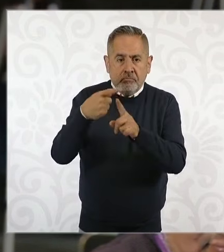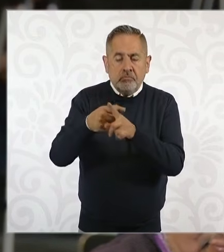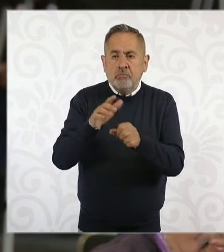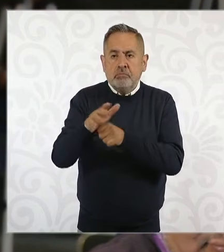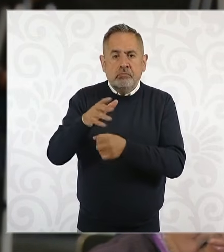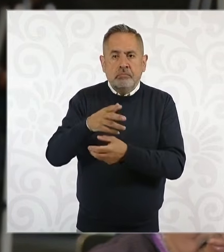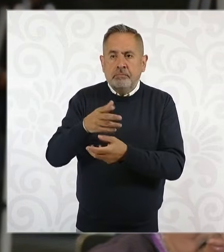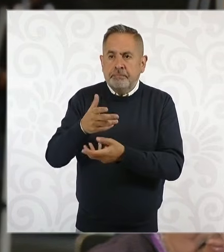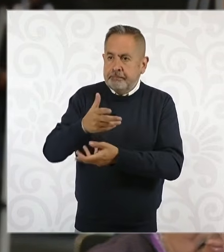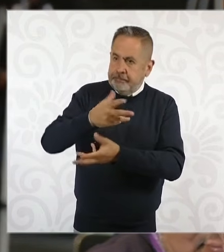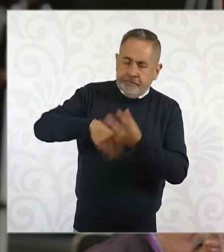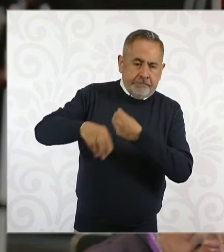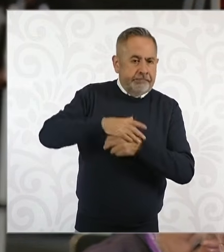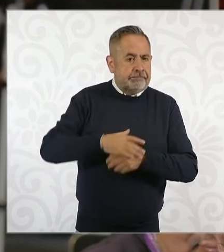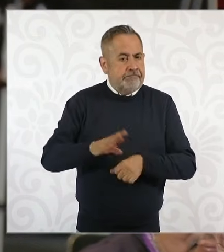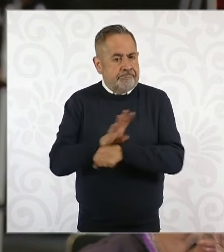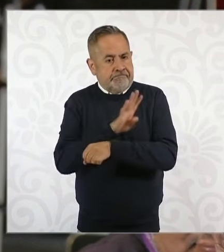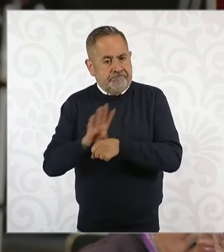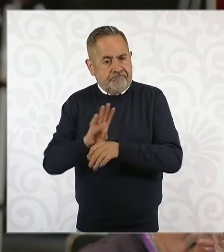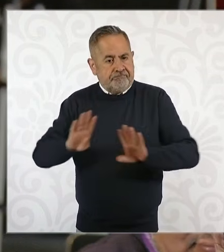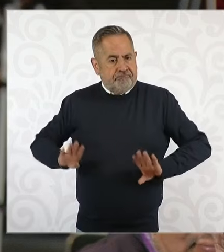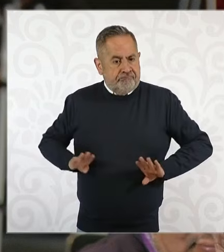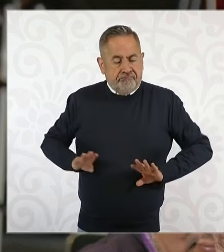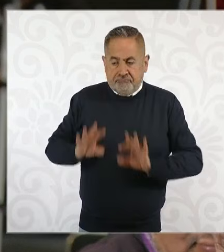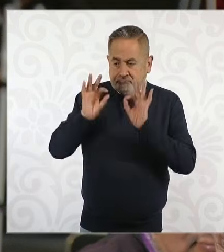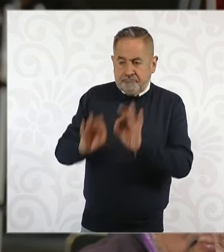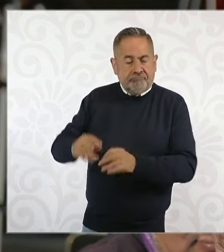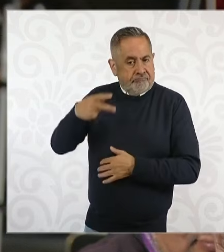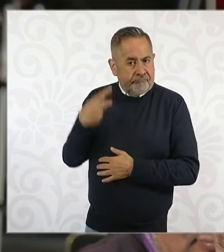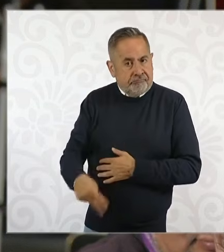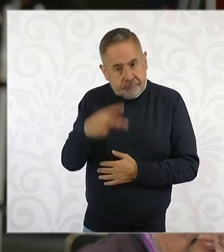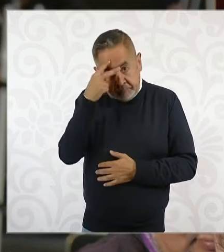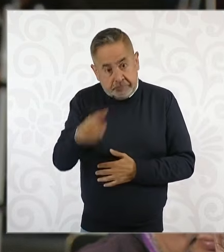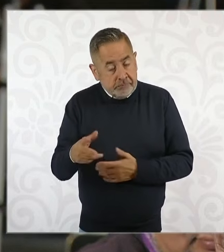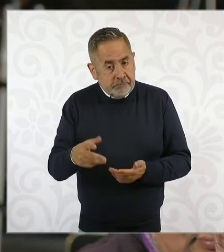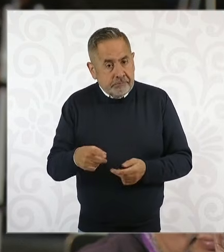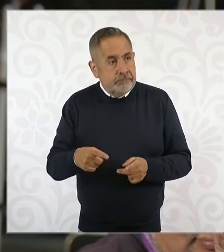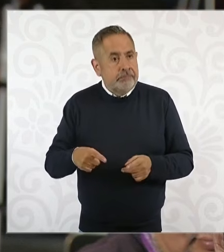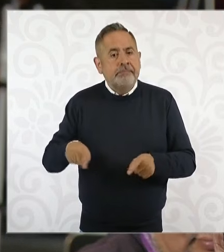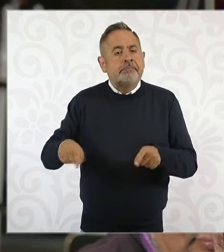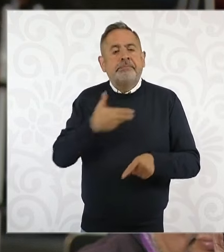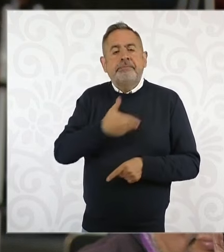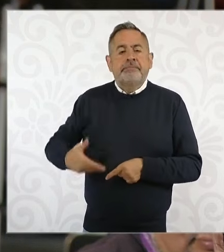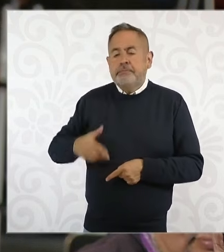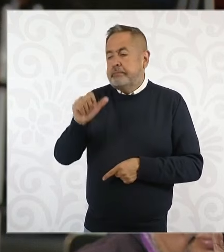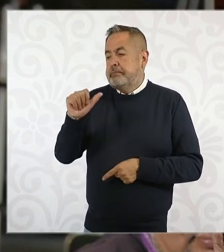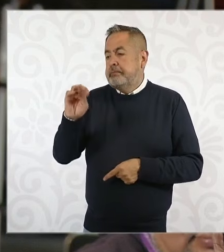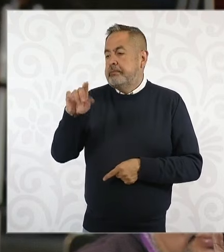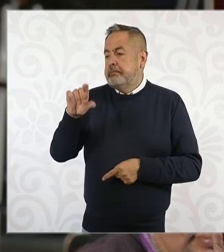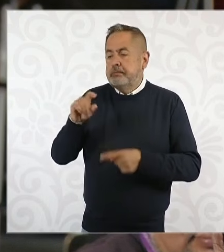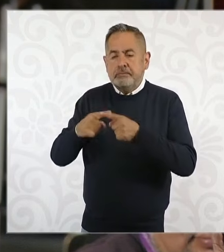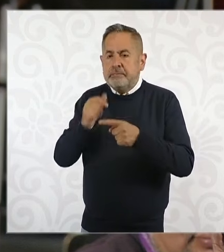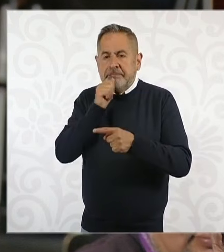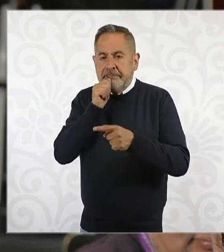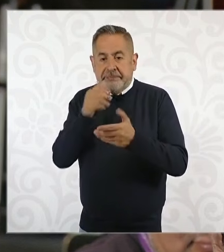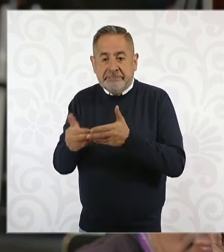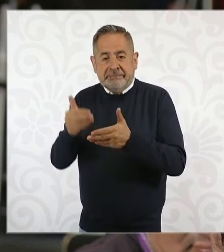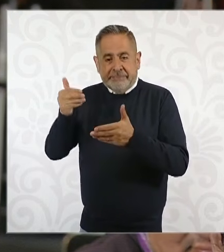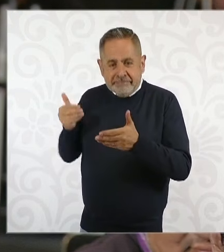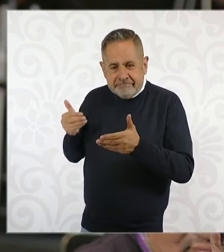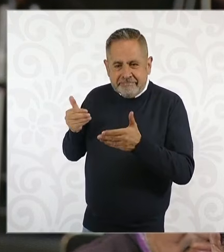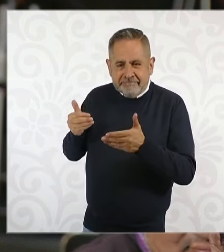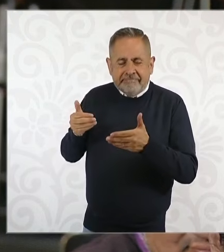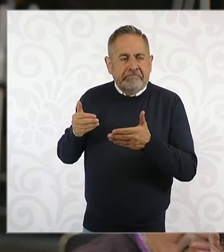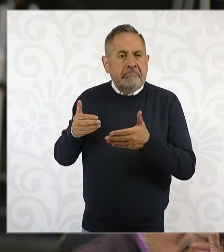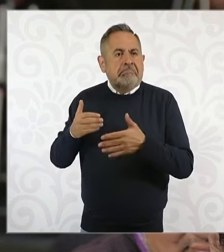tiene para la petroquímica, ya que pues desde antes de que entrara el presidente Andrés Manuel López Obrador se había